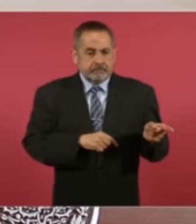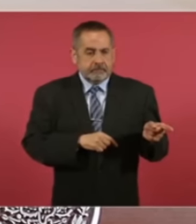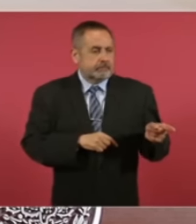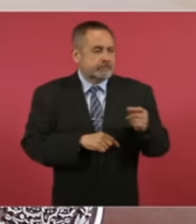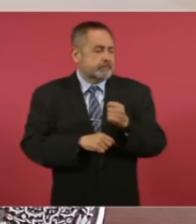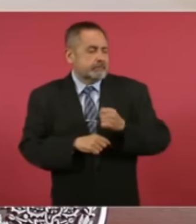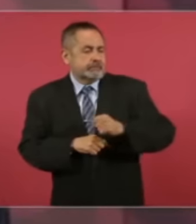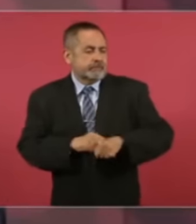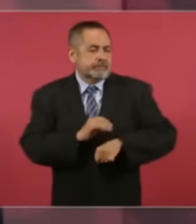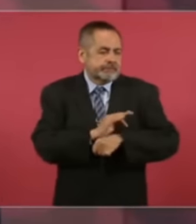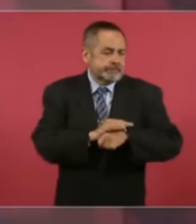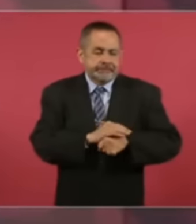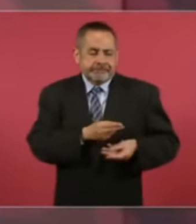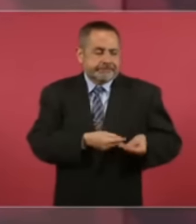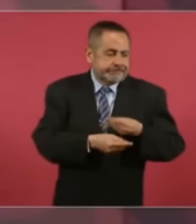traficantes de influencia,